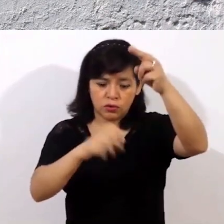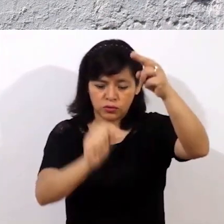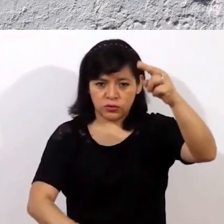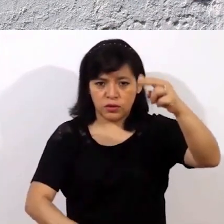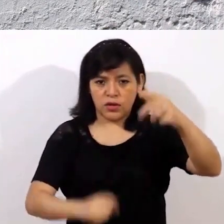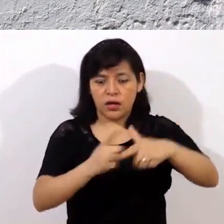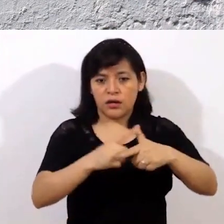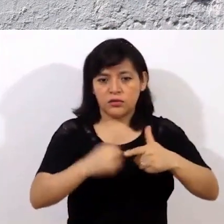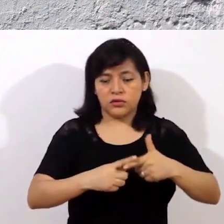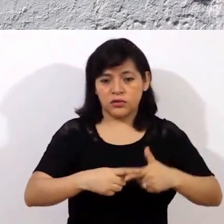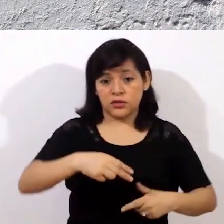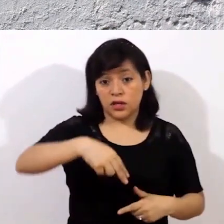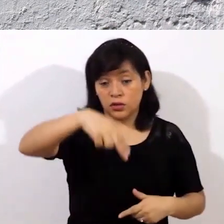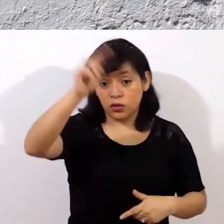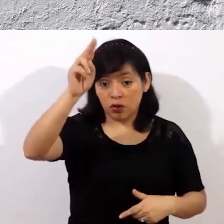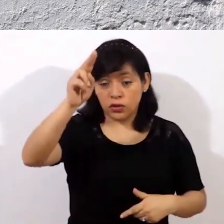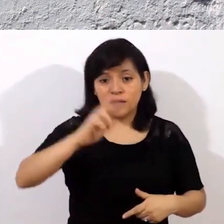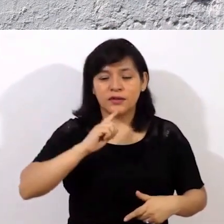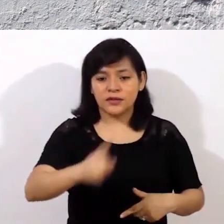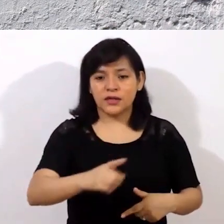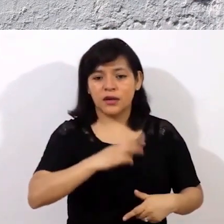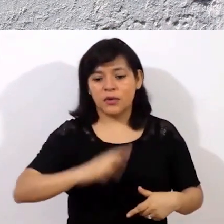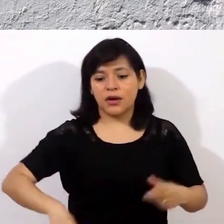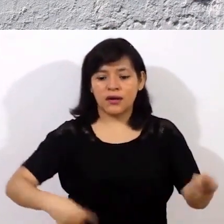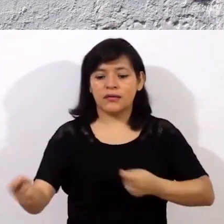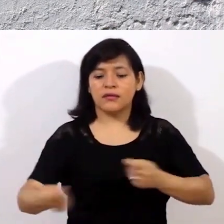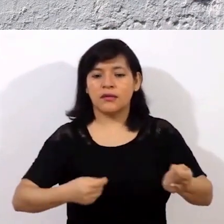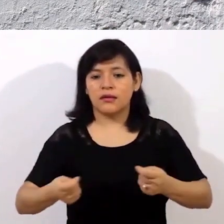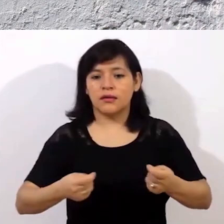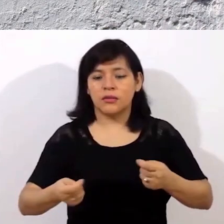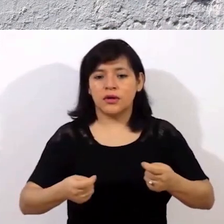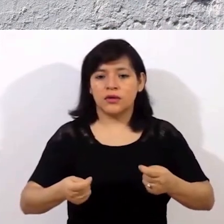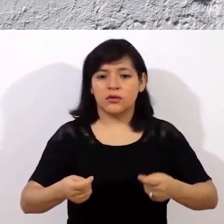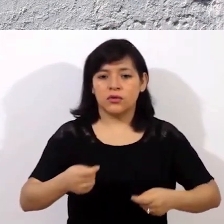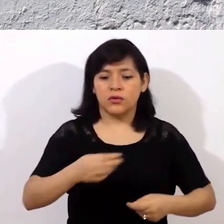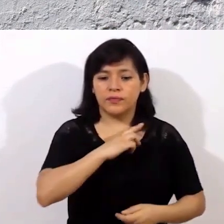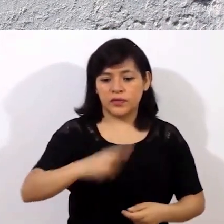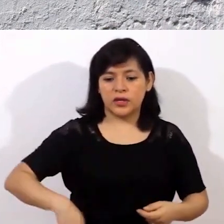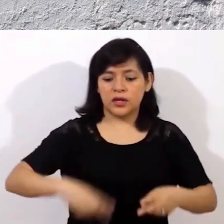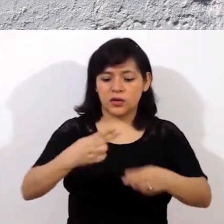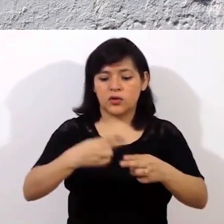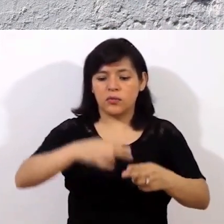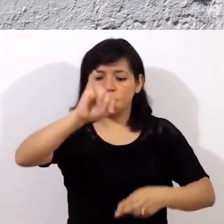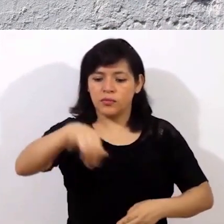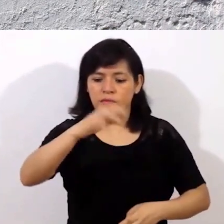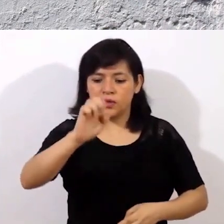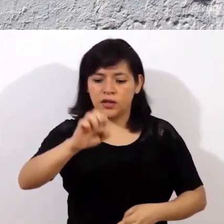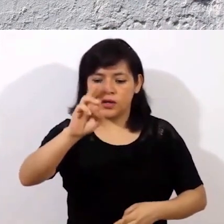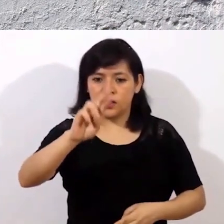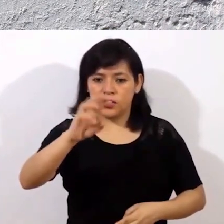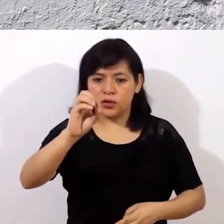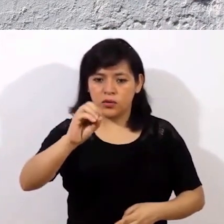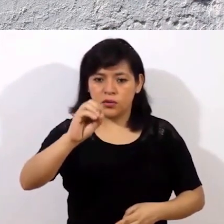tribus, allí fue gobernada por el rey Jeroboam, quien antes había sido súbdito del rey